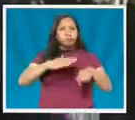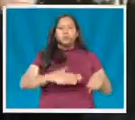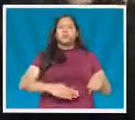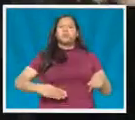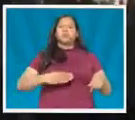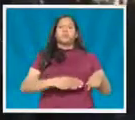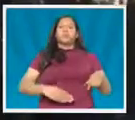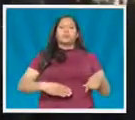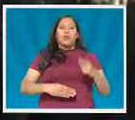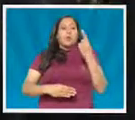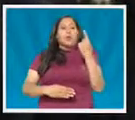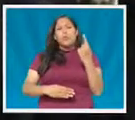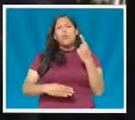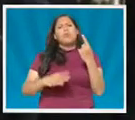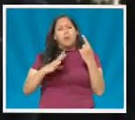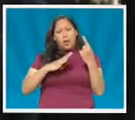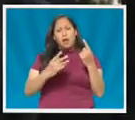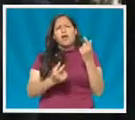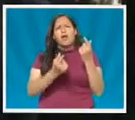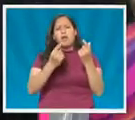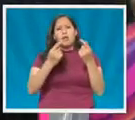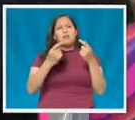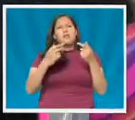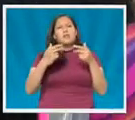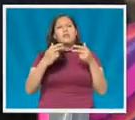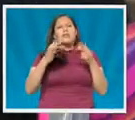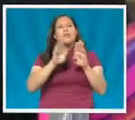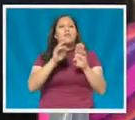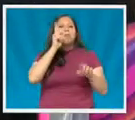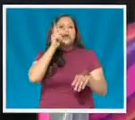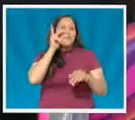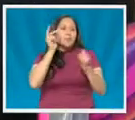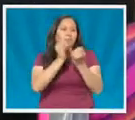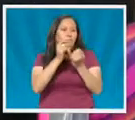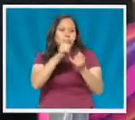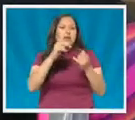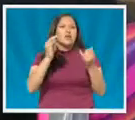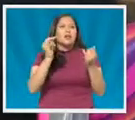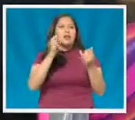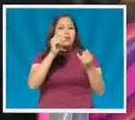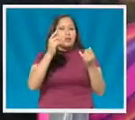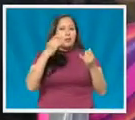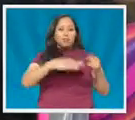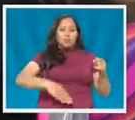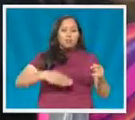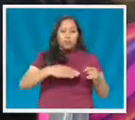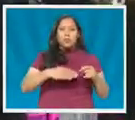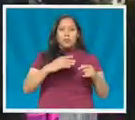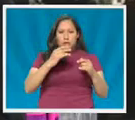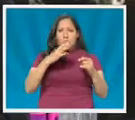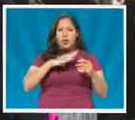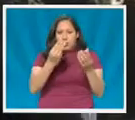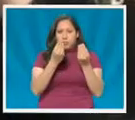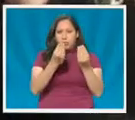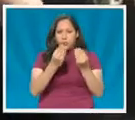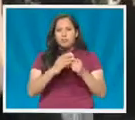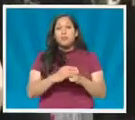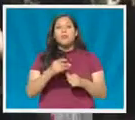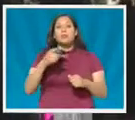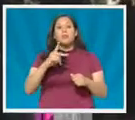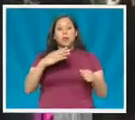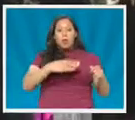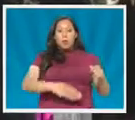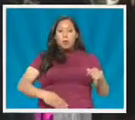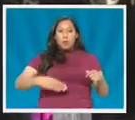solo Buda, ha habido varios Budas. Y representados de muy distintas formas. Pero este en particular es el que